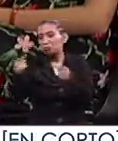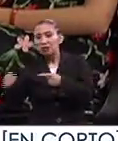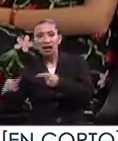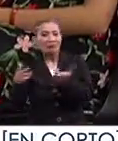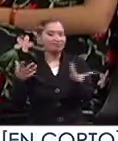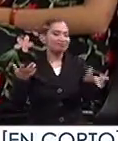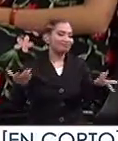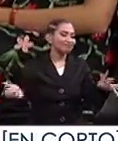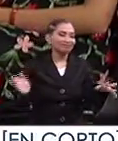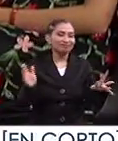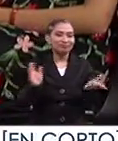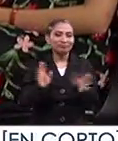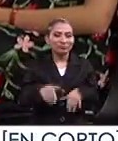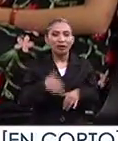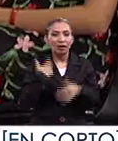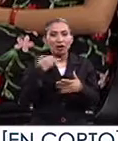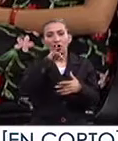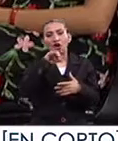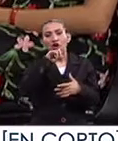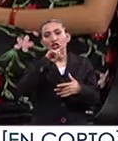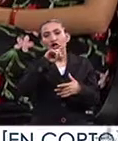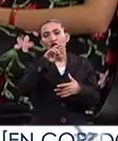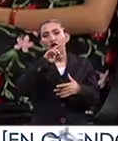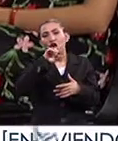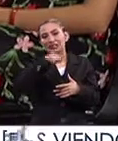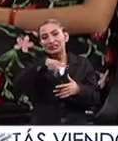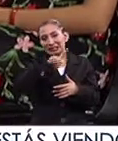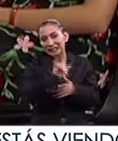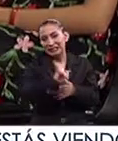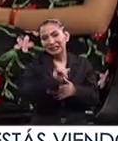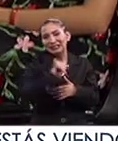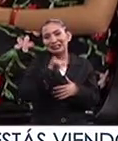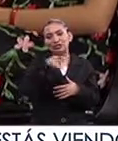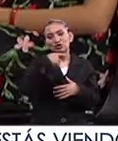Uh-huh. Jodorowsky con sus